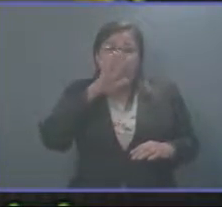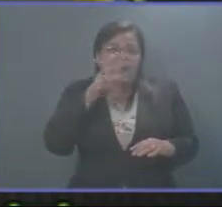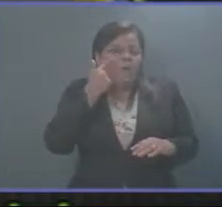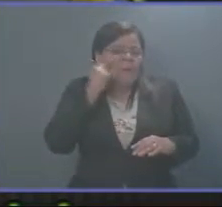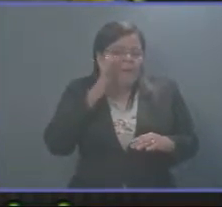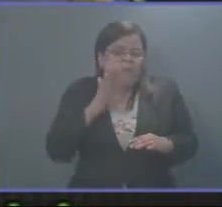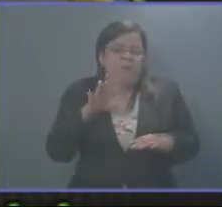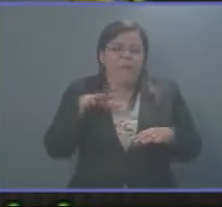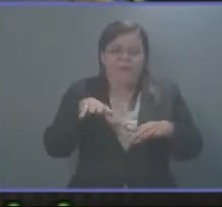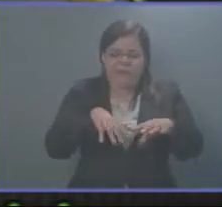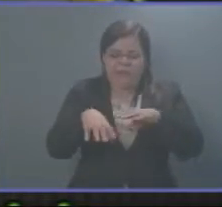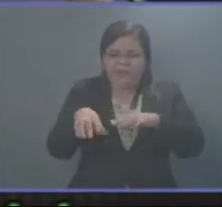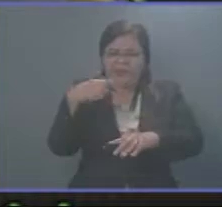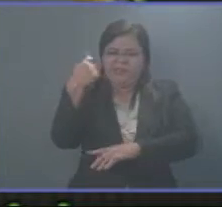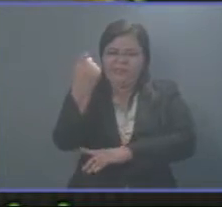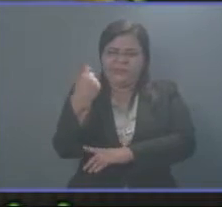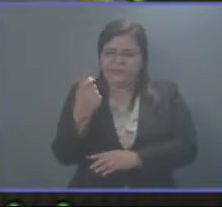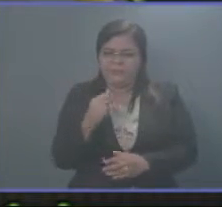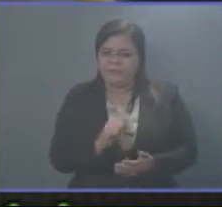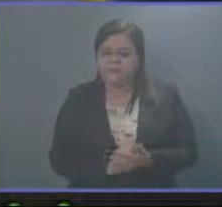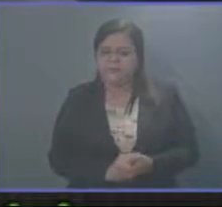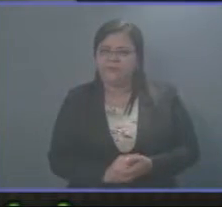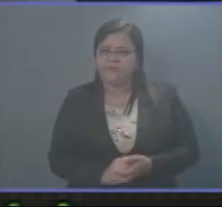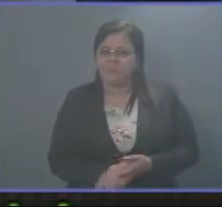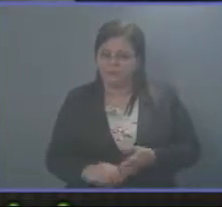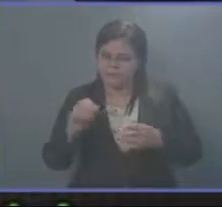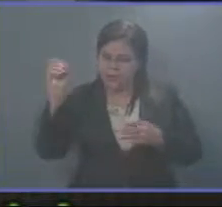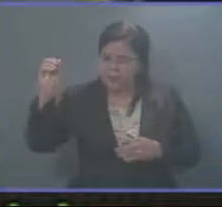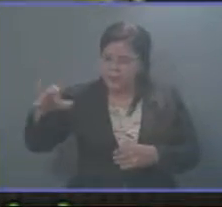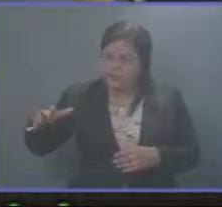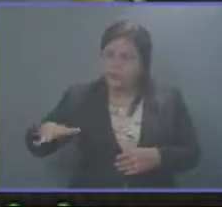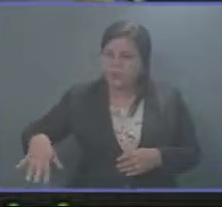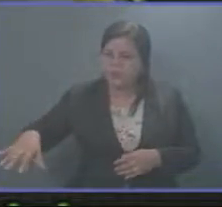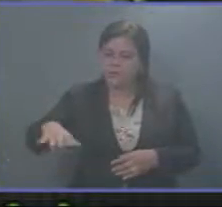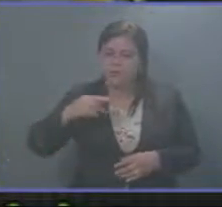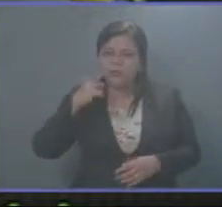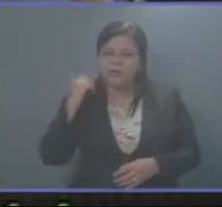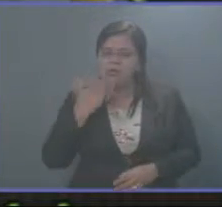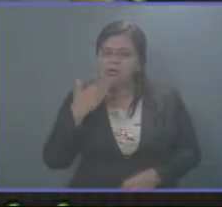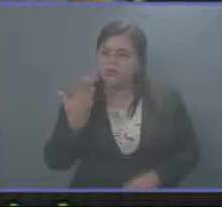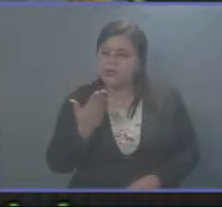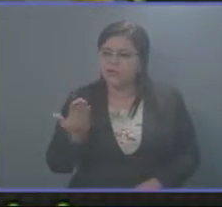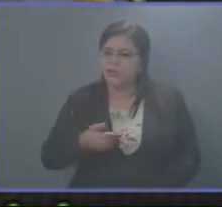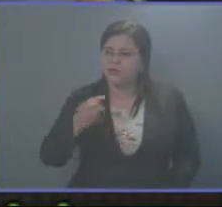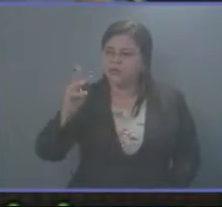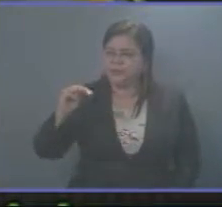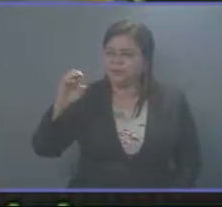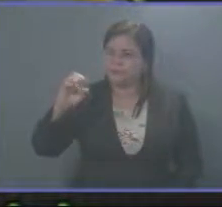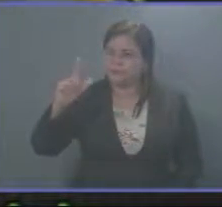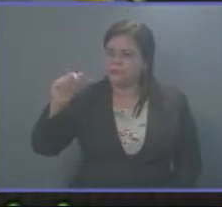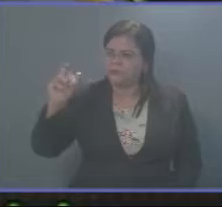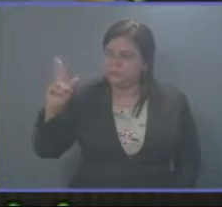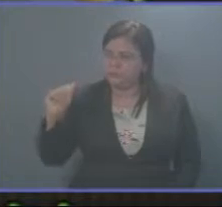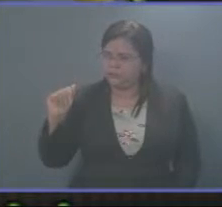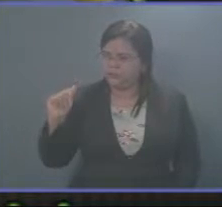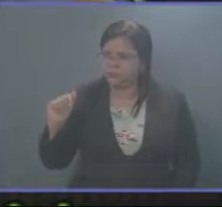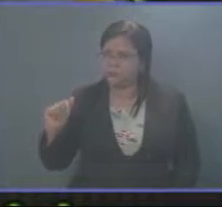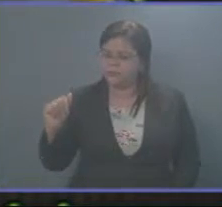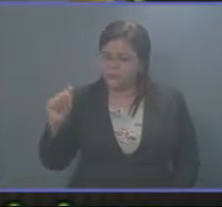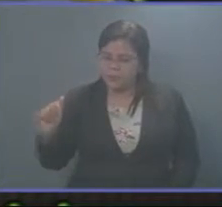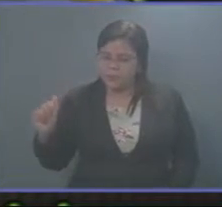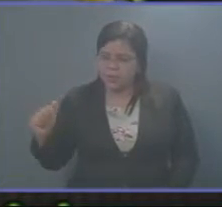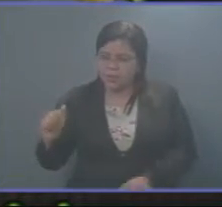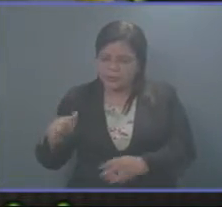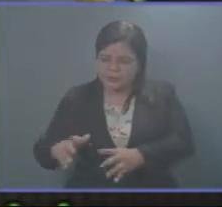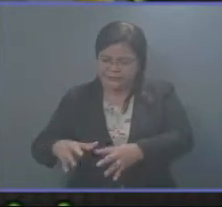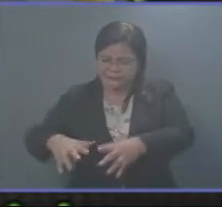del Departamento de la Libertad, es el botadero a cielo abierto del Cantón Melara, que sobrepasó su